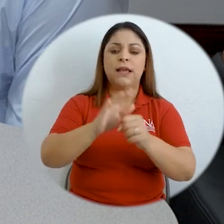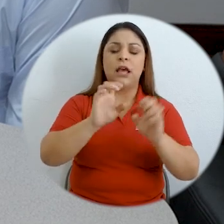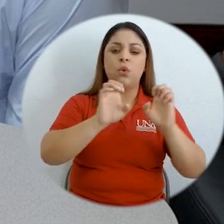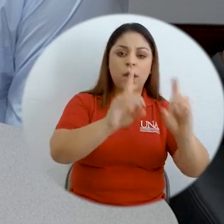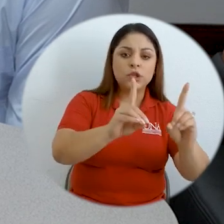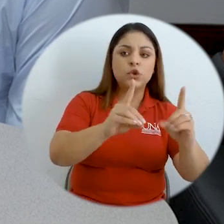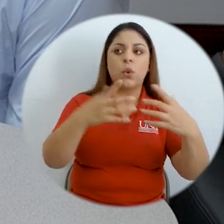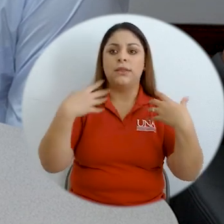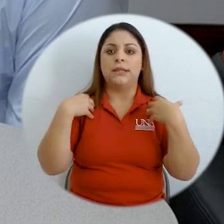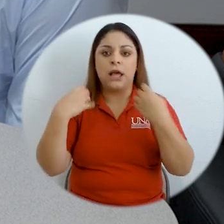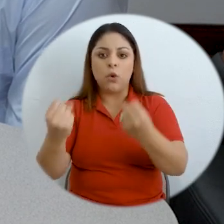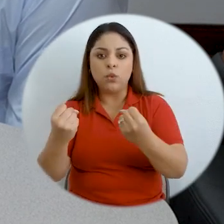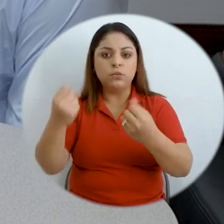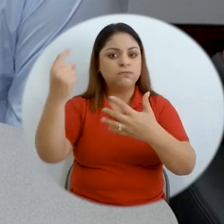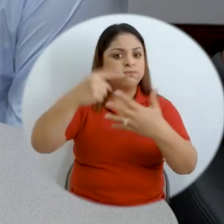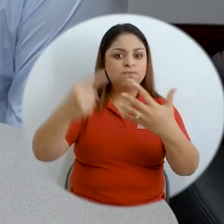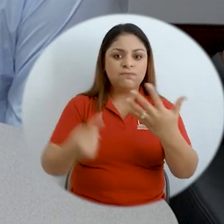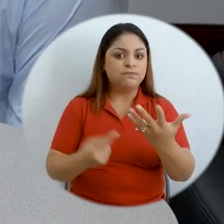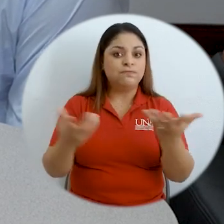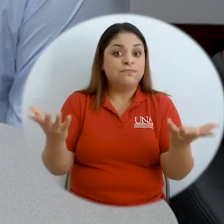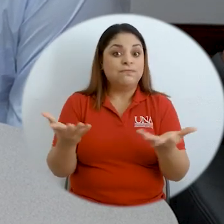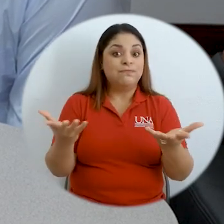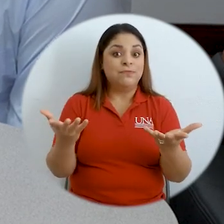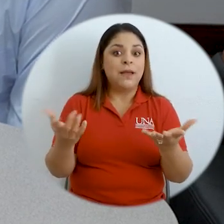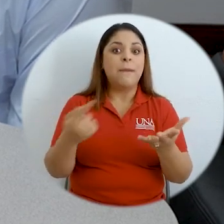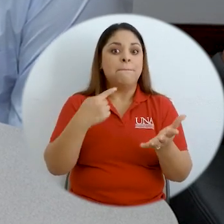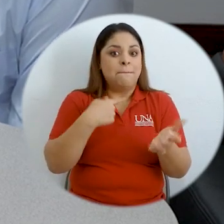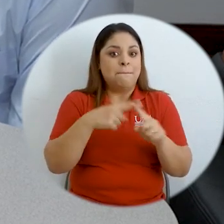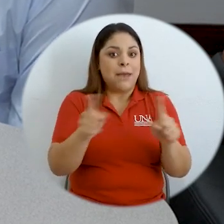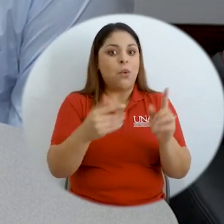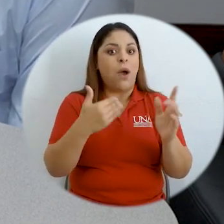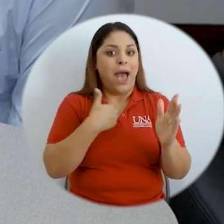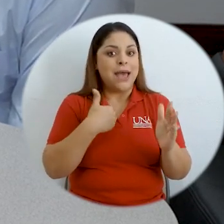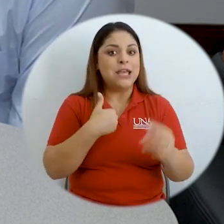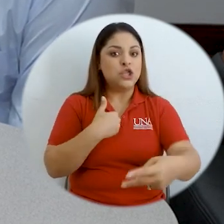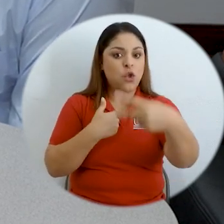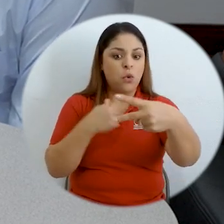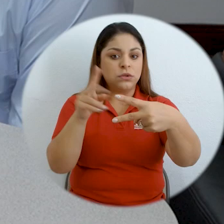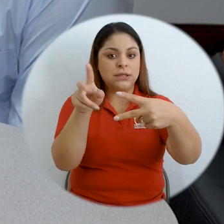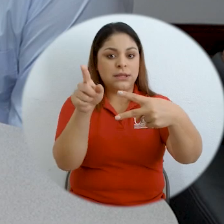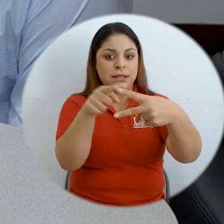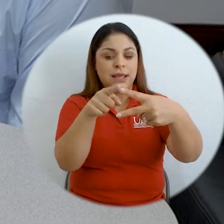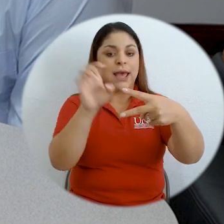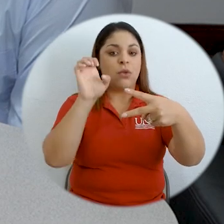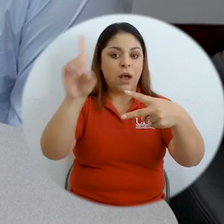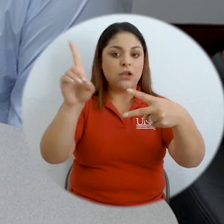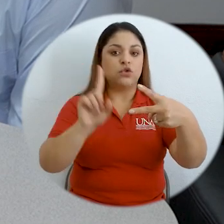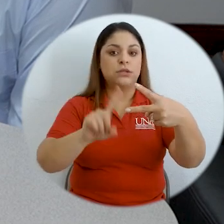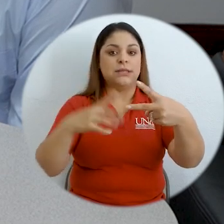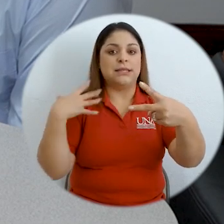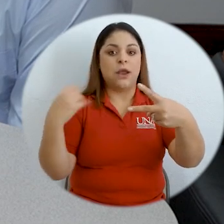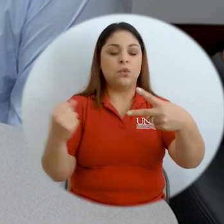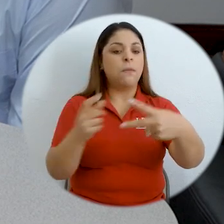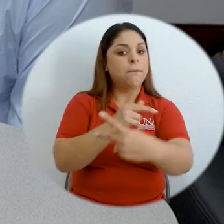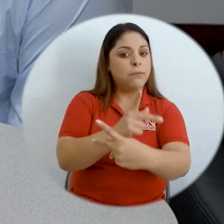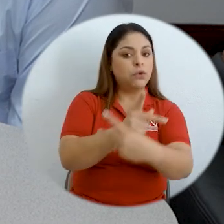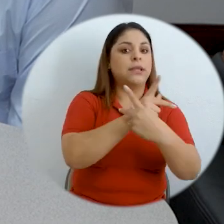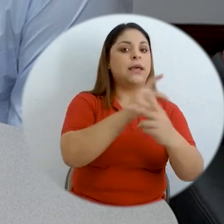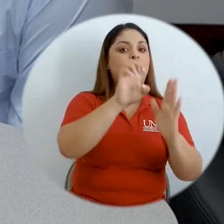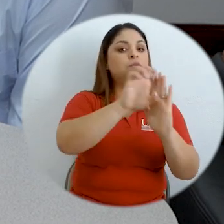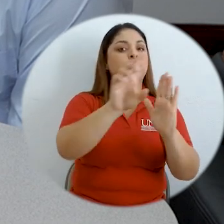salud, por citar dos que están claramente protegidas constitucionalmente. También logramos, con